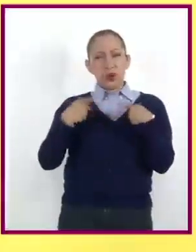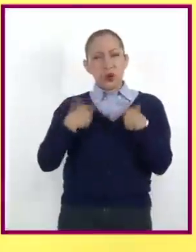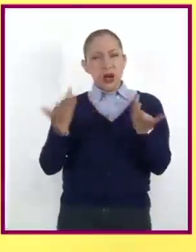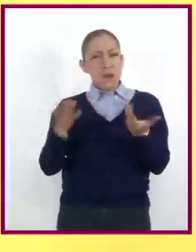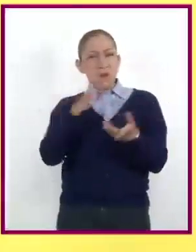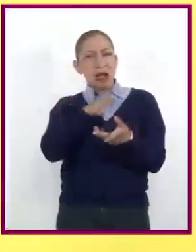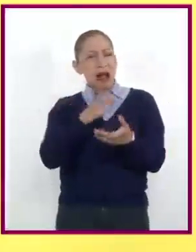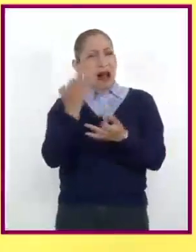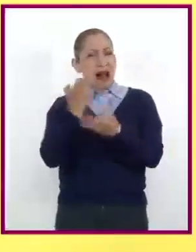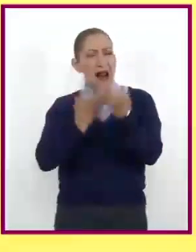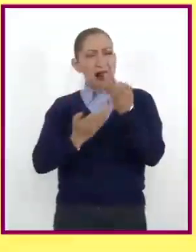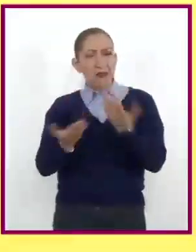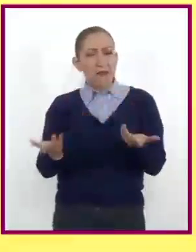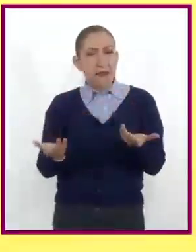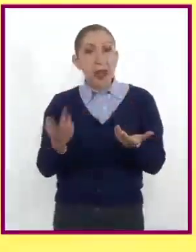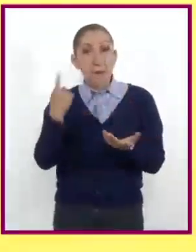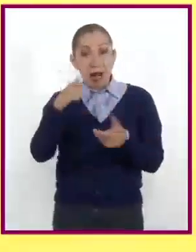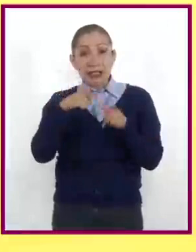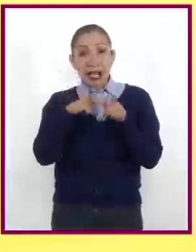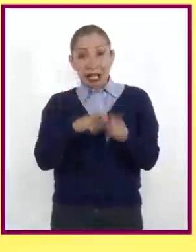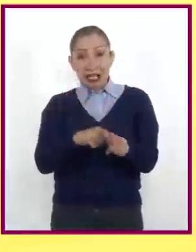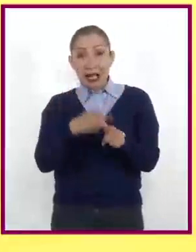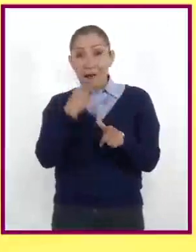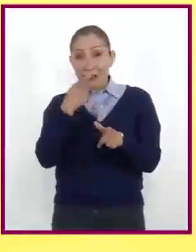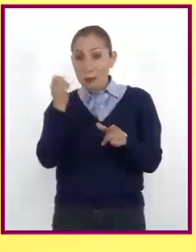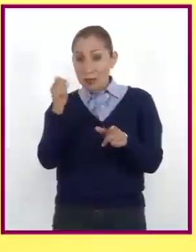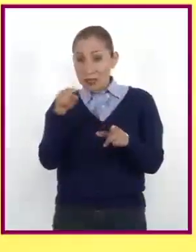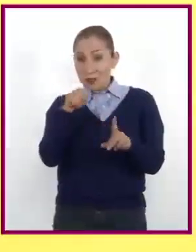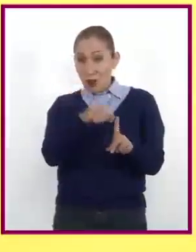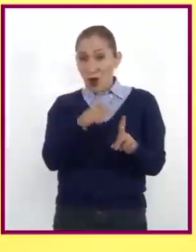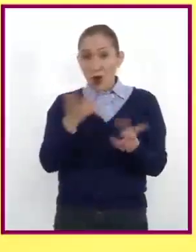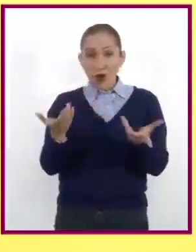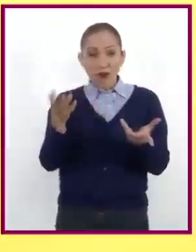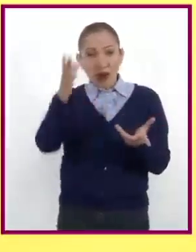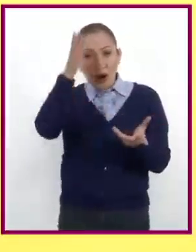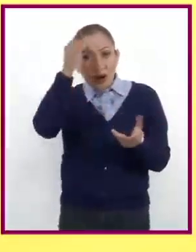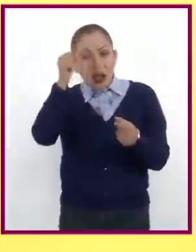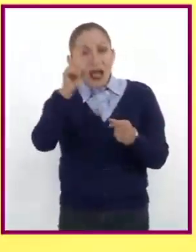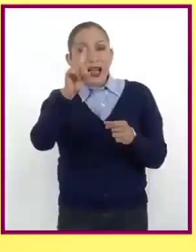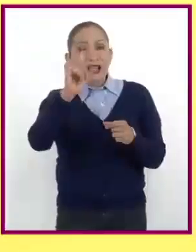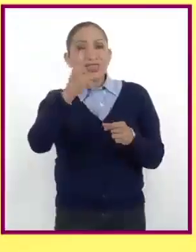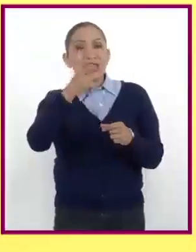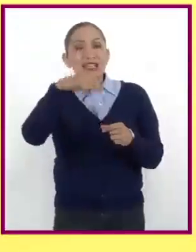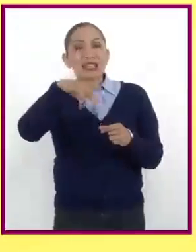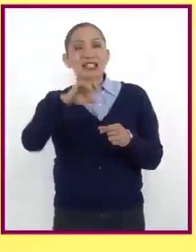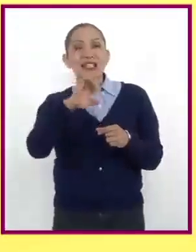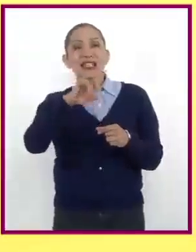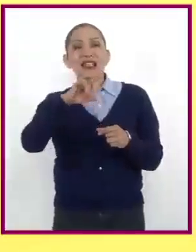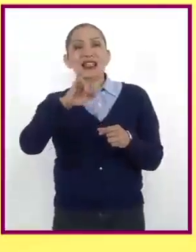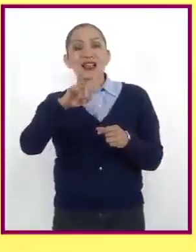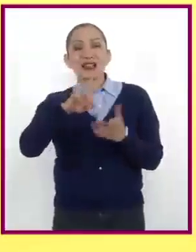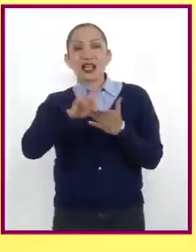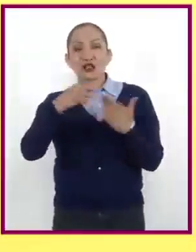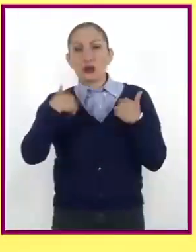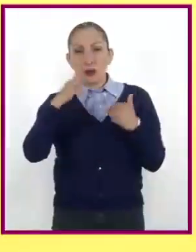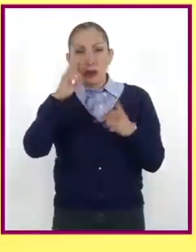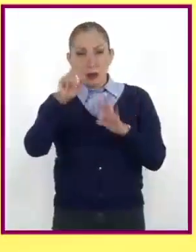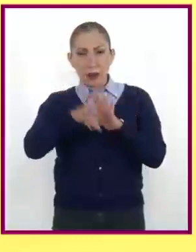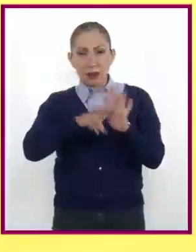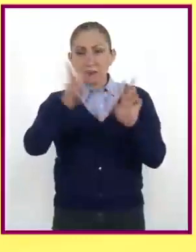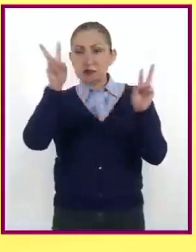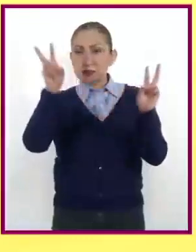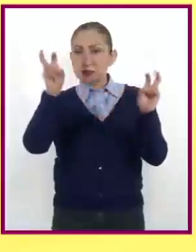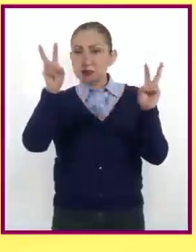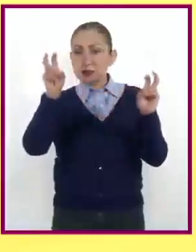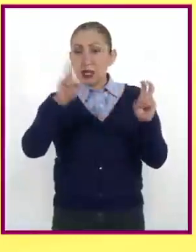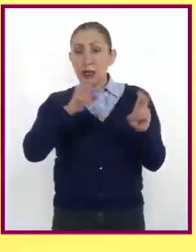las personas? Para continuar reflexionando acerca de los conceptos de dignidad y derechos humanos, veamos el siguiente video